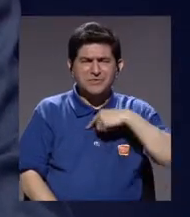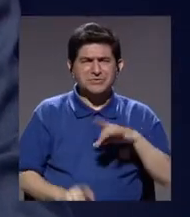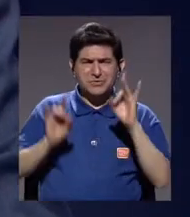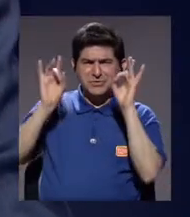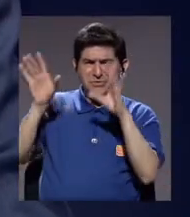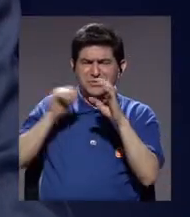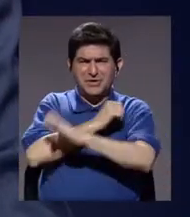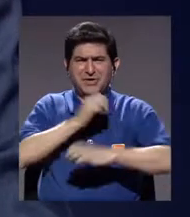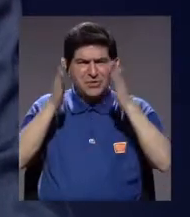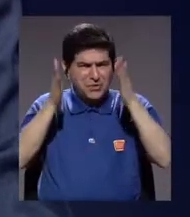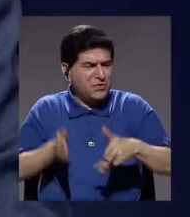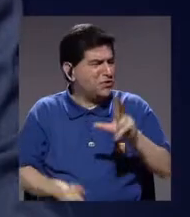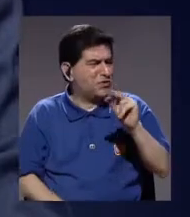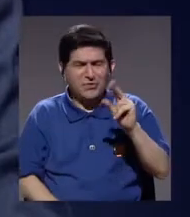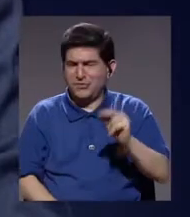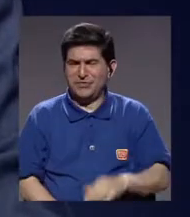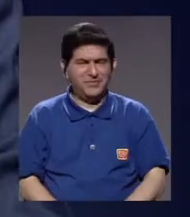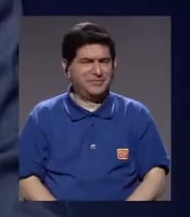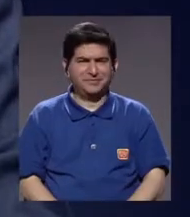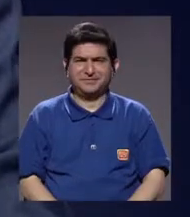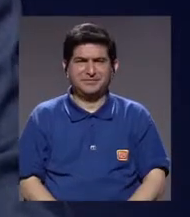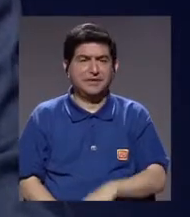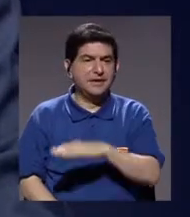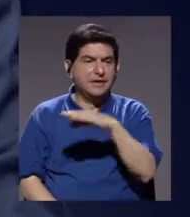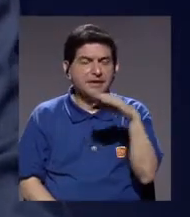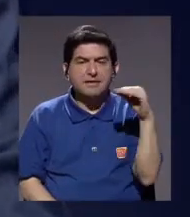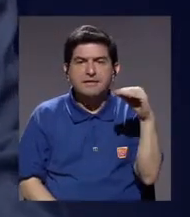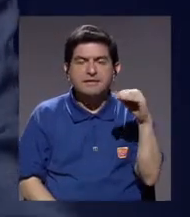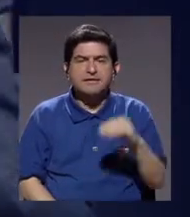xenofobia, o sobre todo de